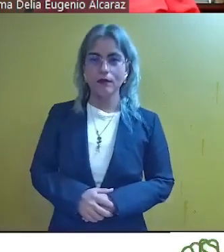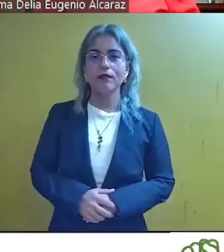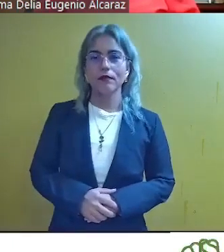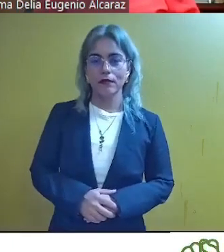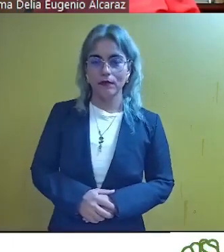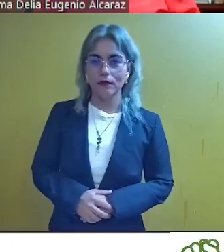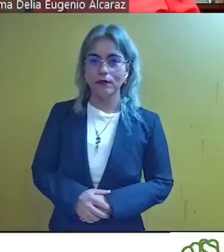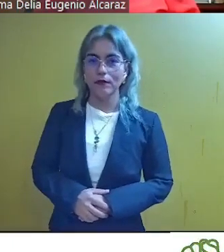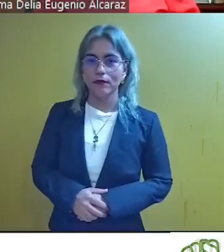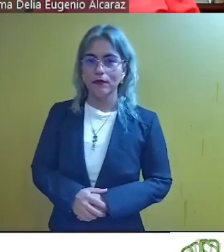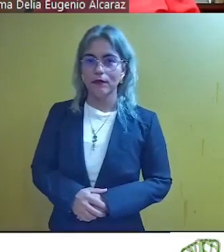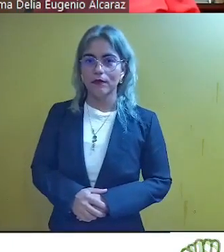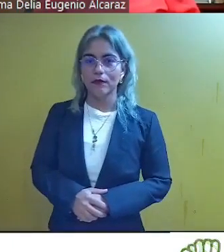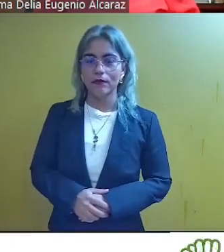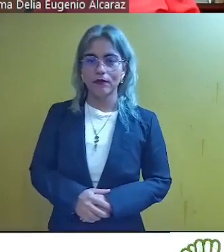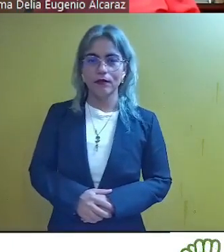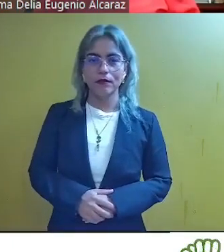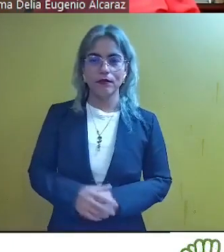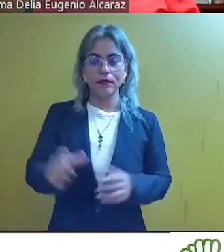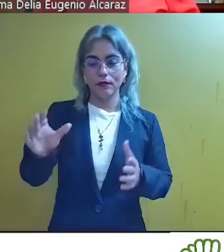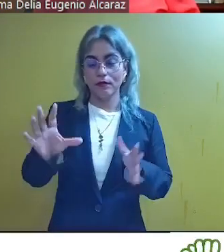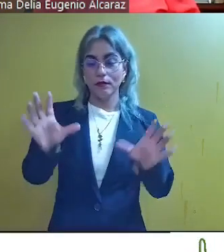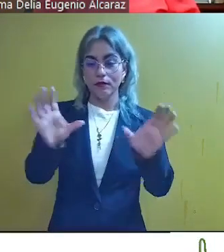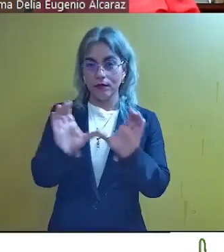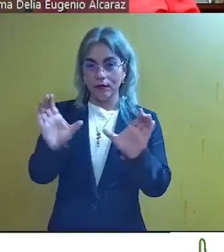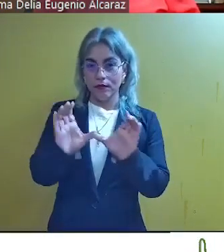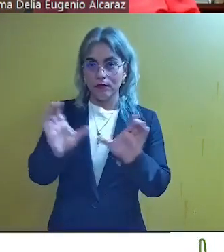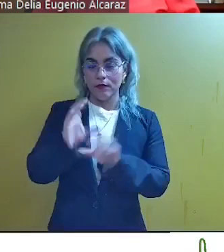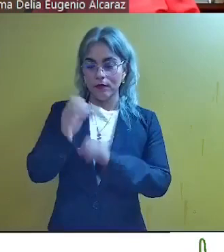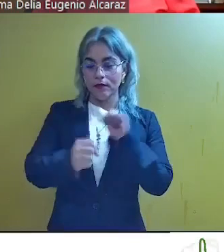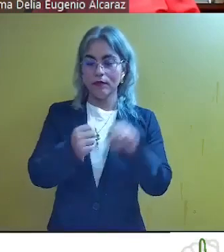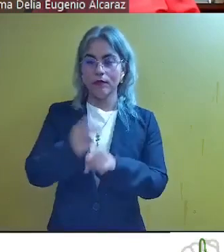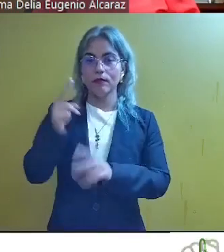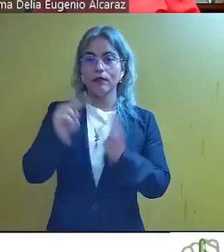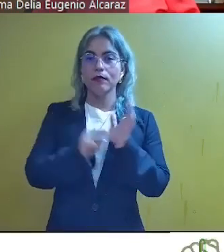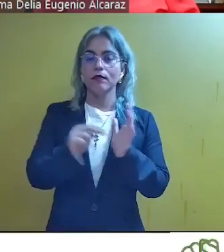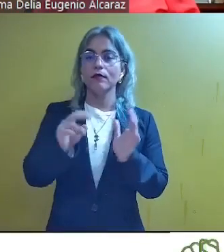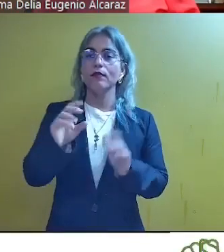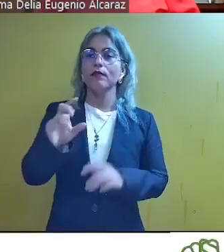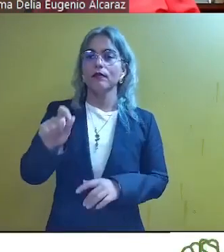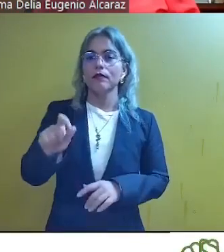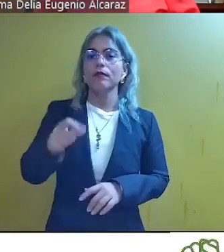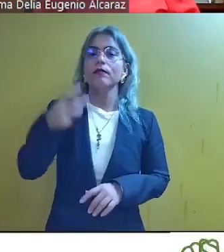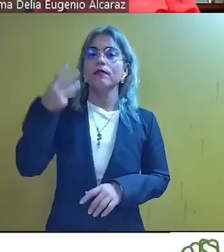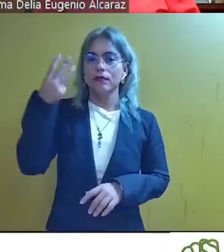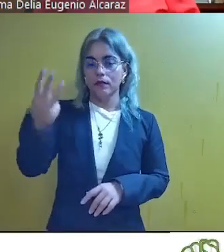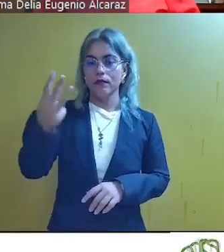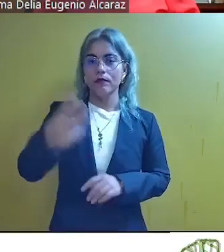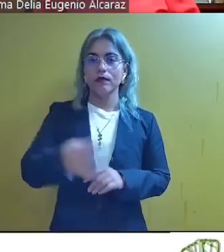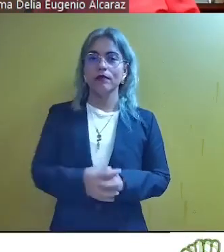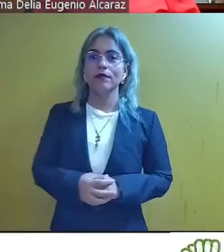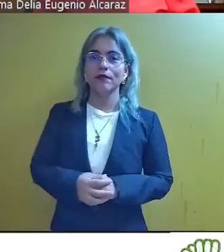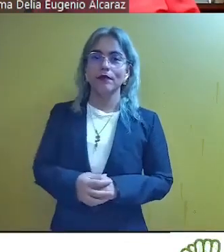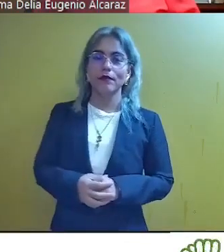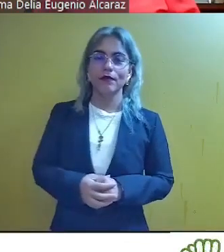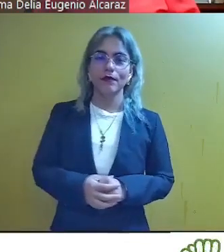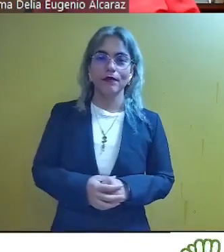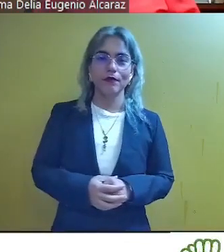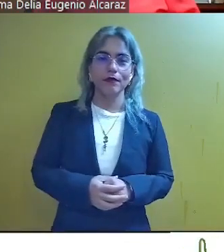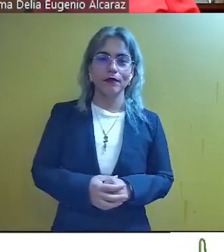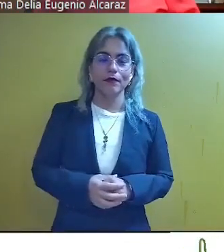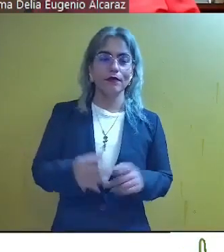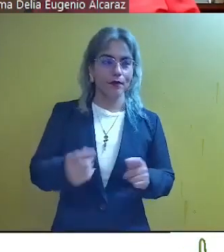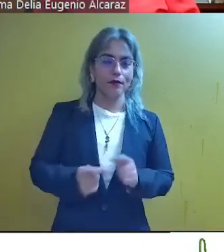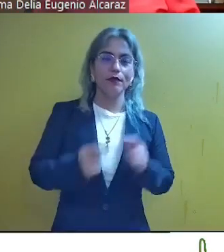establecen en la convocatoria 2023 y el reglamento, así como en el cumplimiento de los parámetros de evaluación del procedimiento de ratificación de